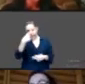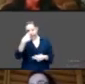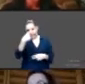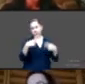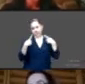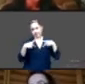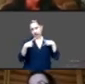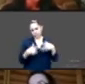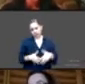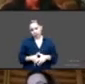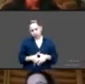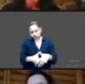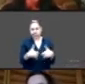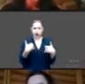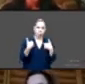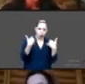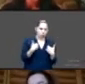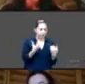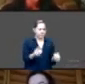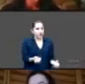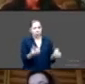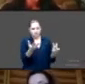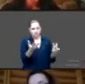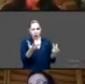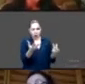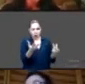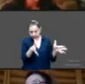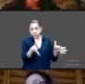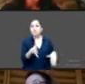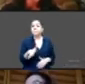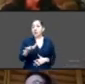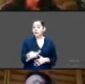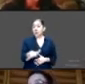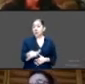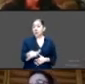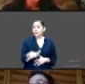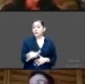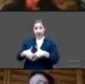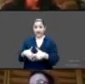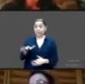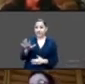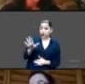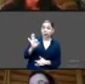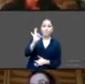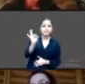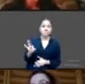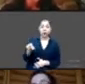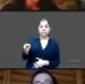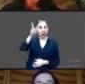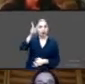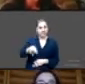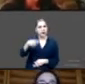casi el 50% de estos embarazos, de esta tasa de fecundidad, son embarazos no deseados o no planeados entre las